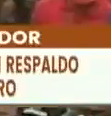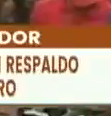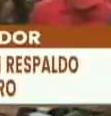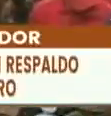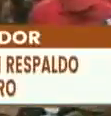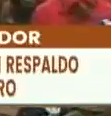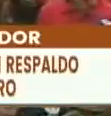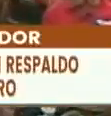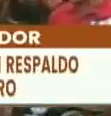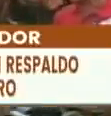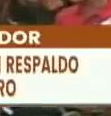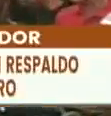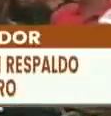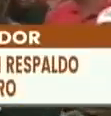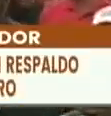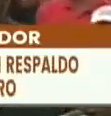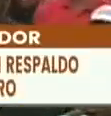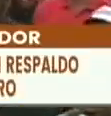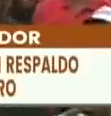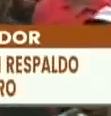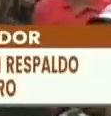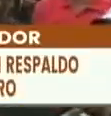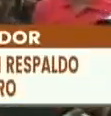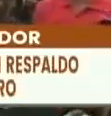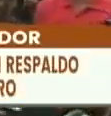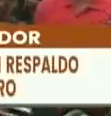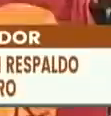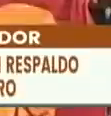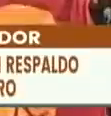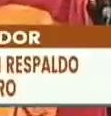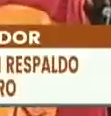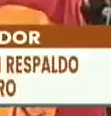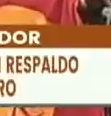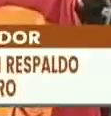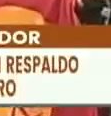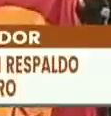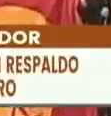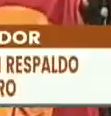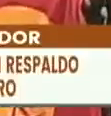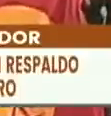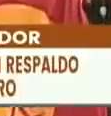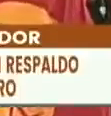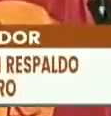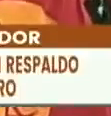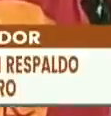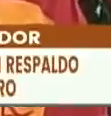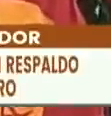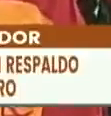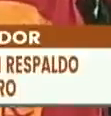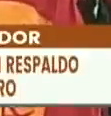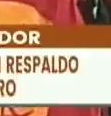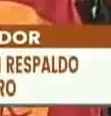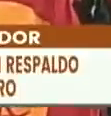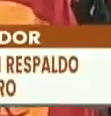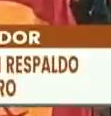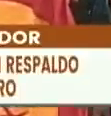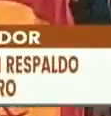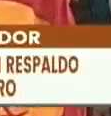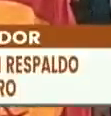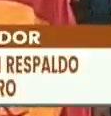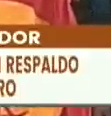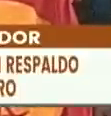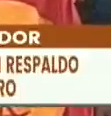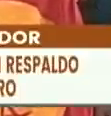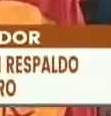¿Ah? Miren, este tipo de actos ordenado por el